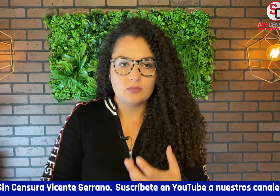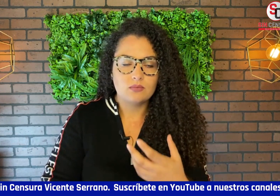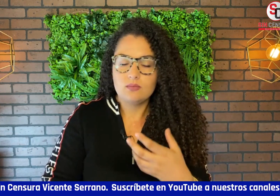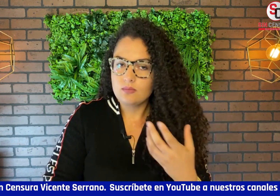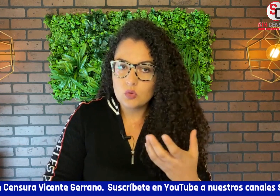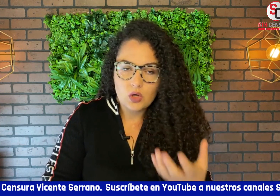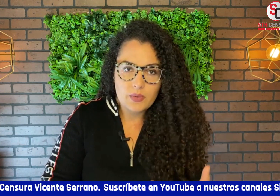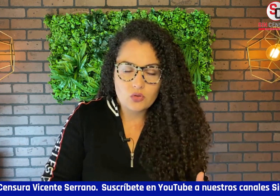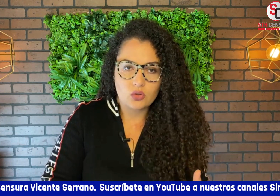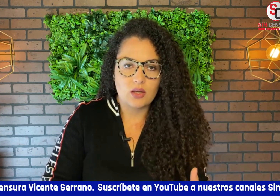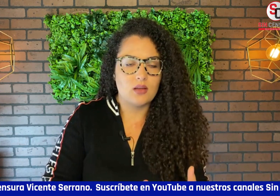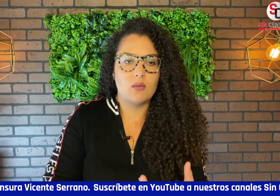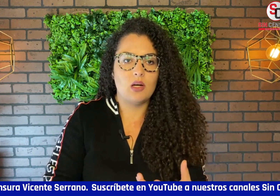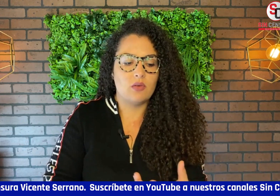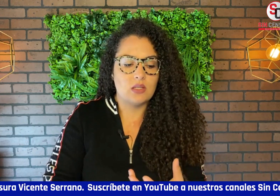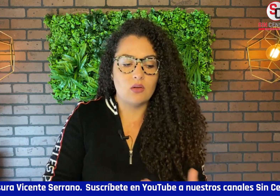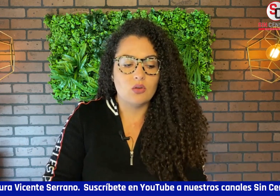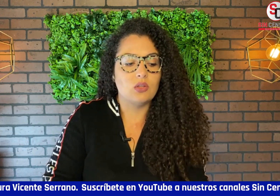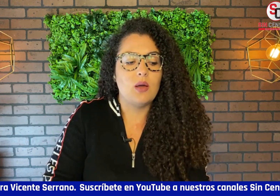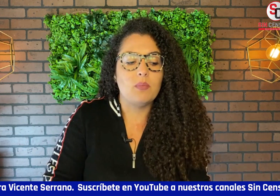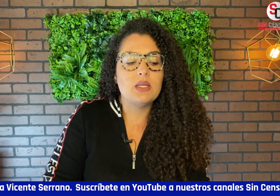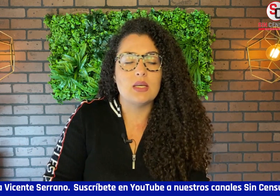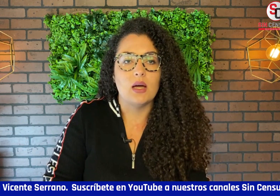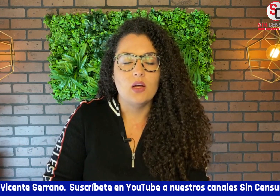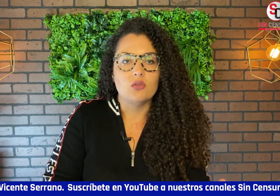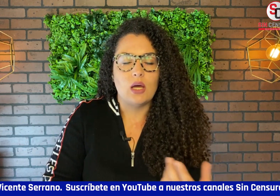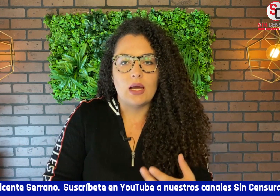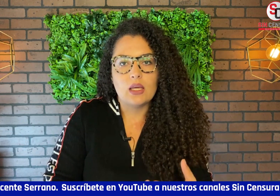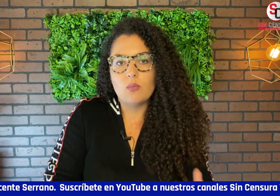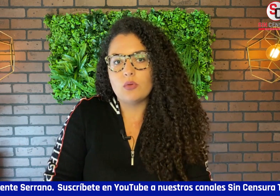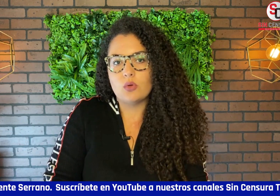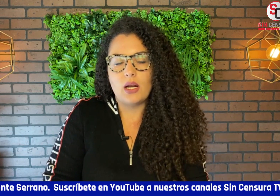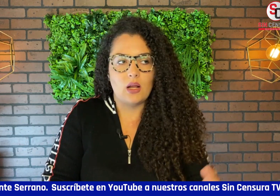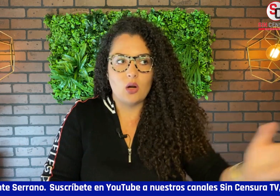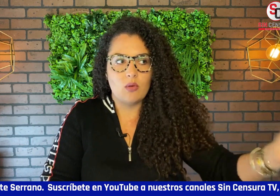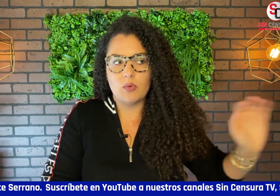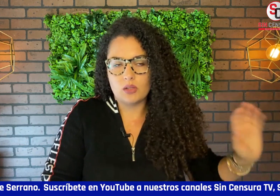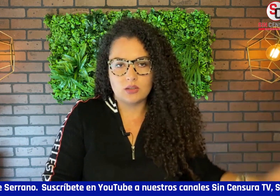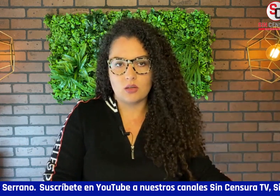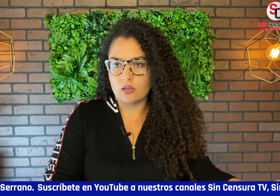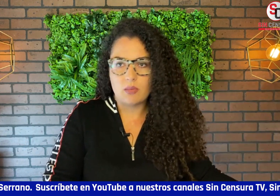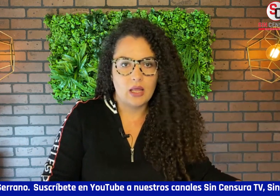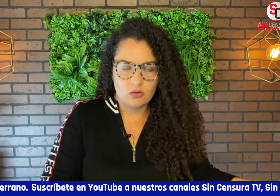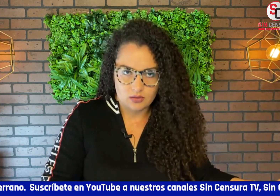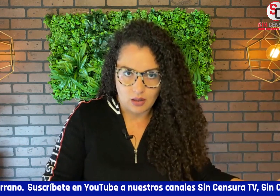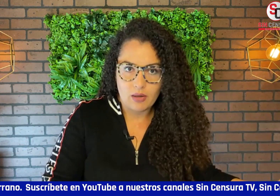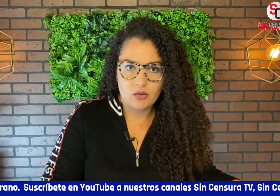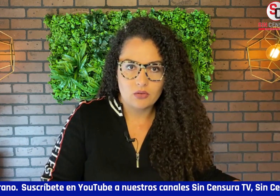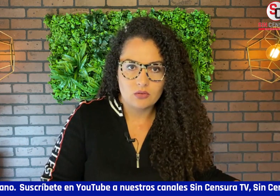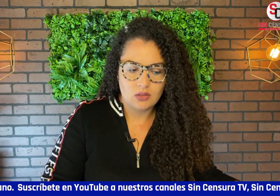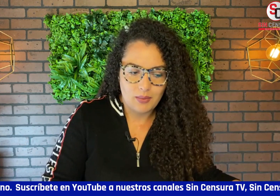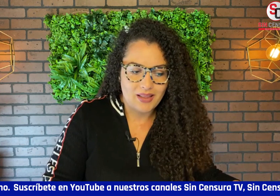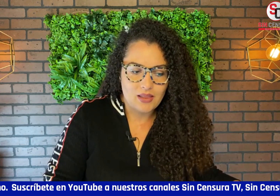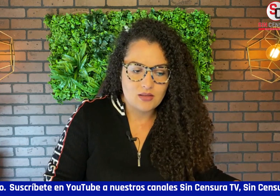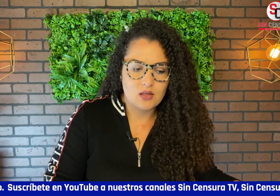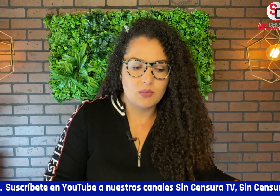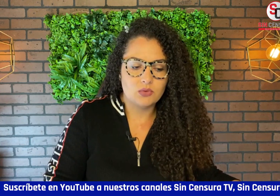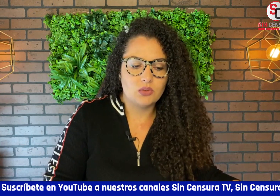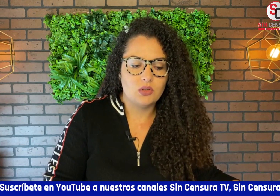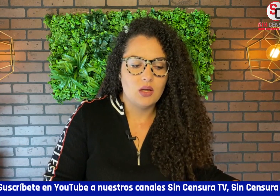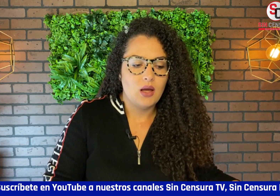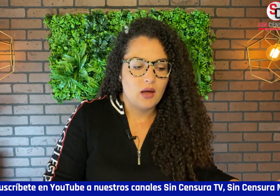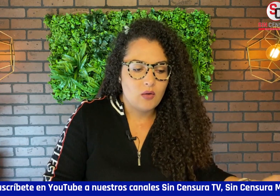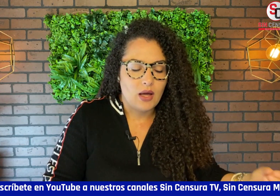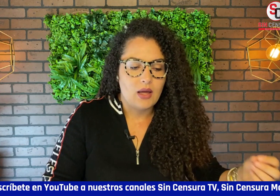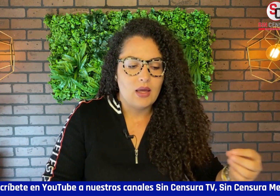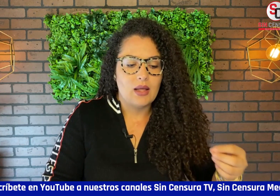visto que se hayan manifestado en contra de PiSA. O sea, aquí el punto era, no me importa que esté contaminado, dámelo. ¿De verdad ese es el